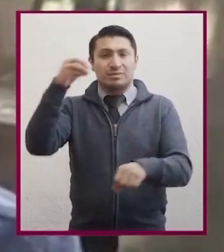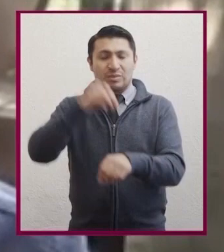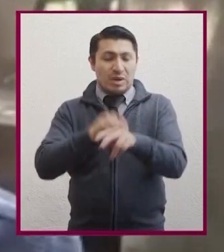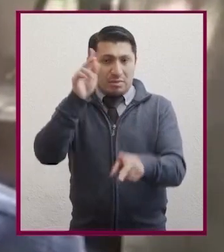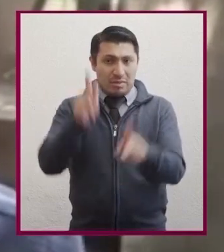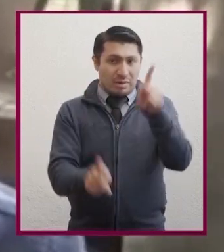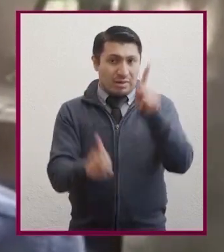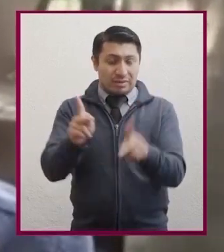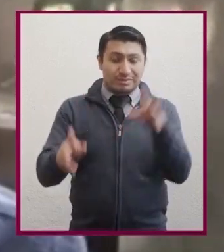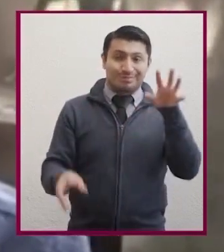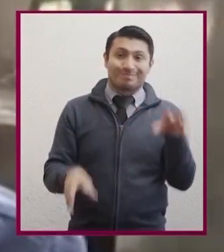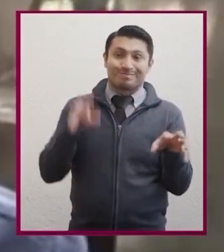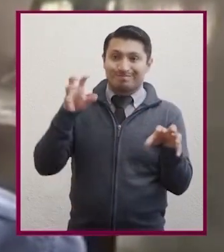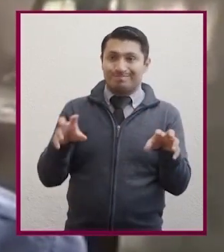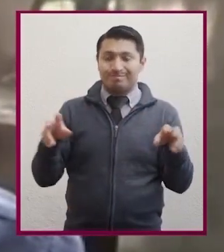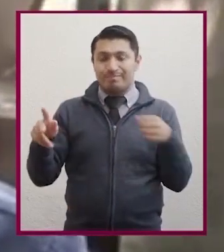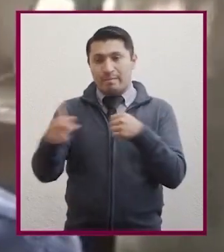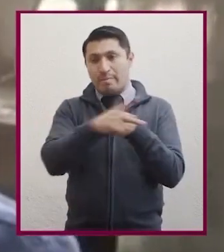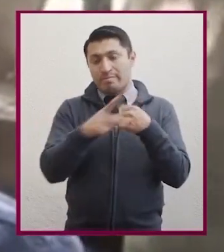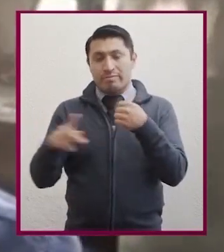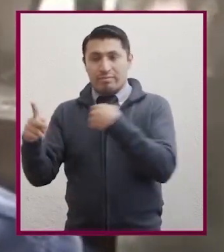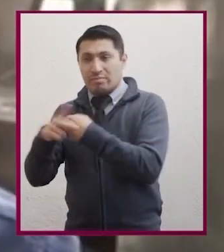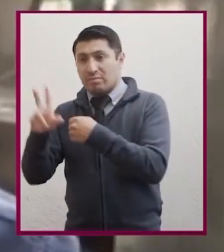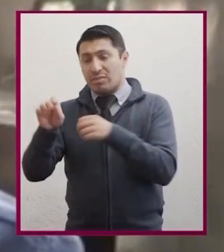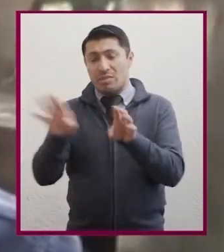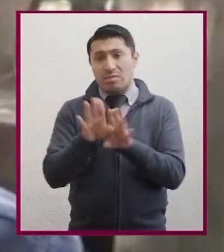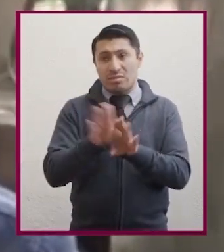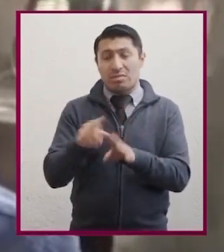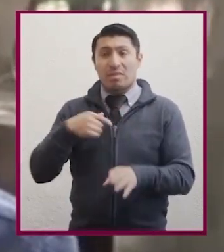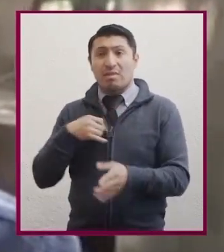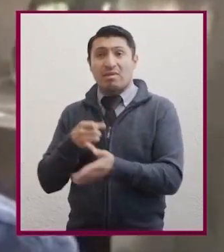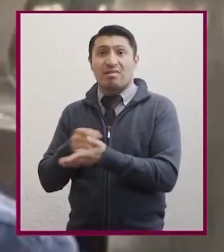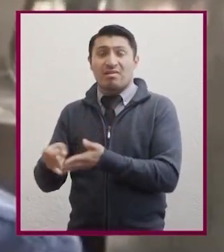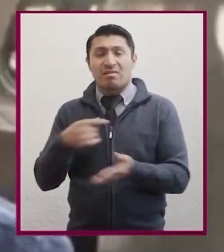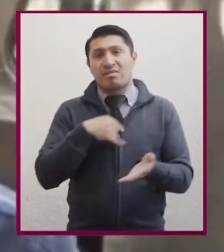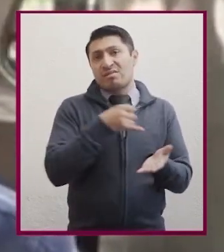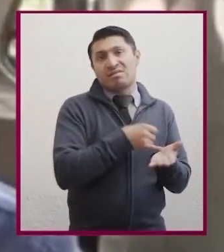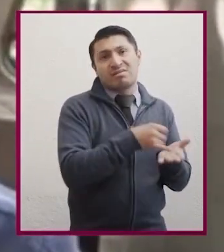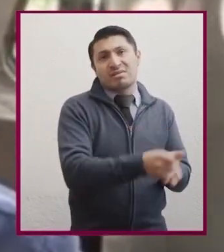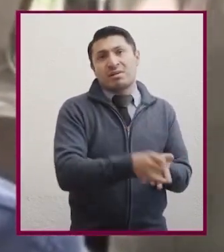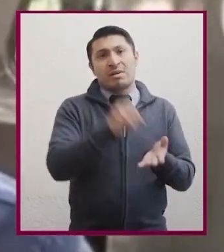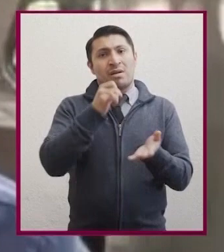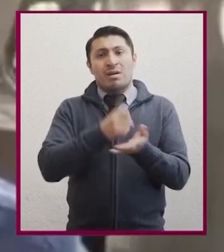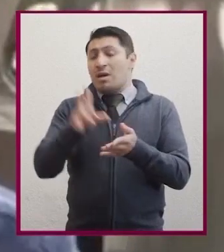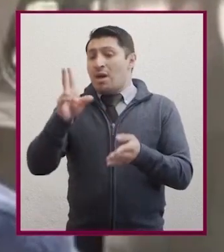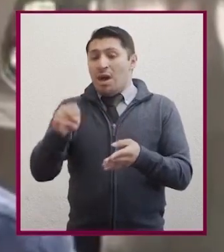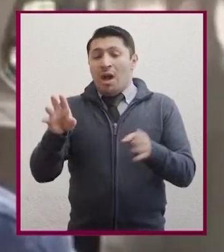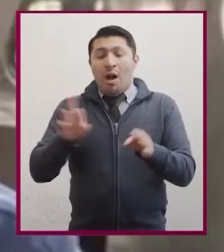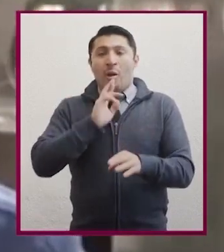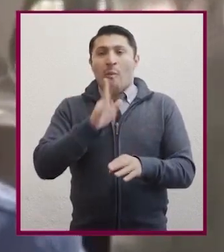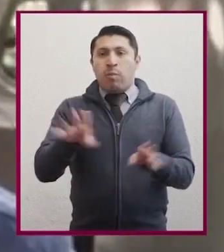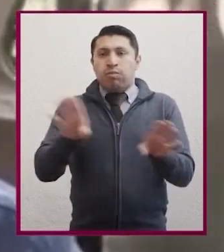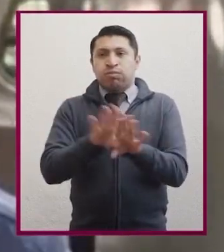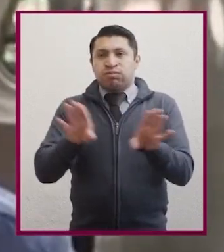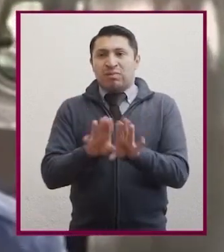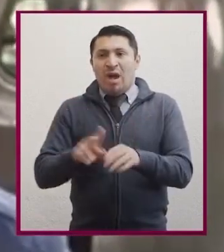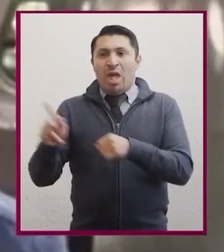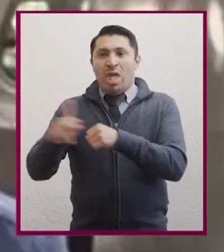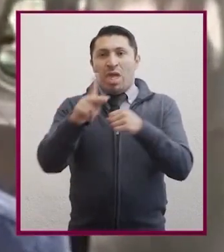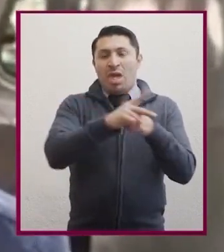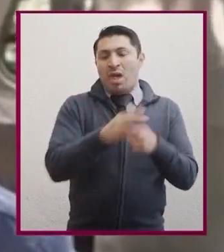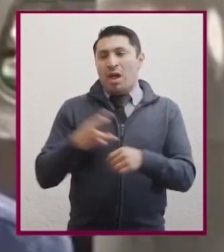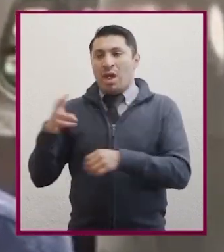entre las partes, y no unilateralmente por Israel ni por los palestinos, y mucho menos por